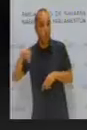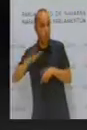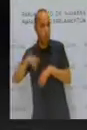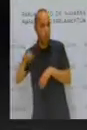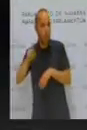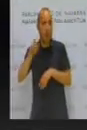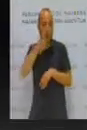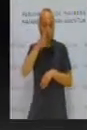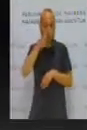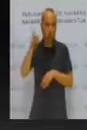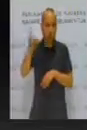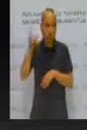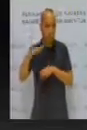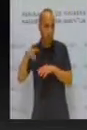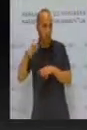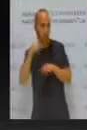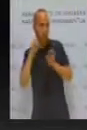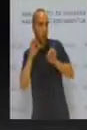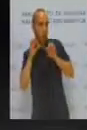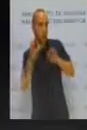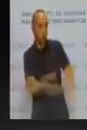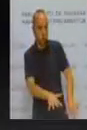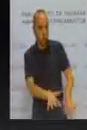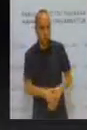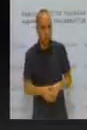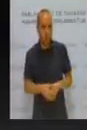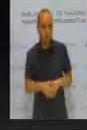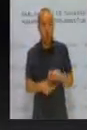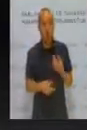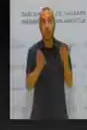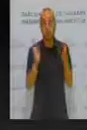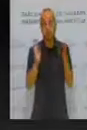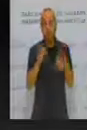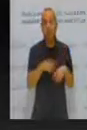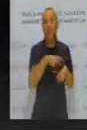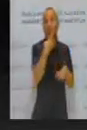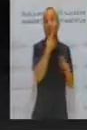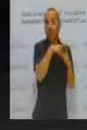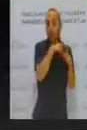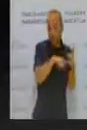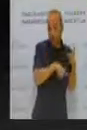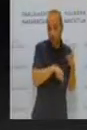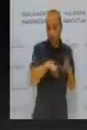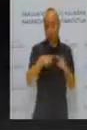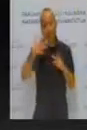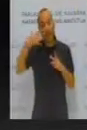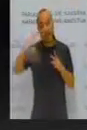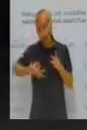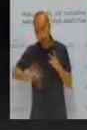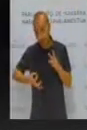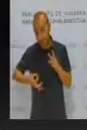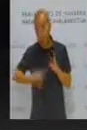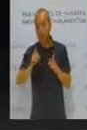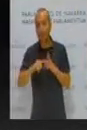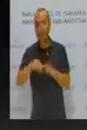Socialista. Evidentemente, una cosa es lo que se dice, otra cosa es la realidad y otra cosa es lo que se hace.